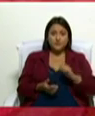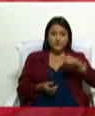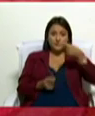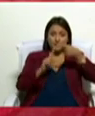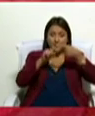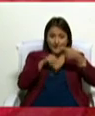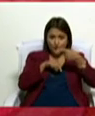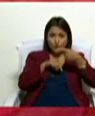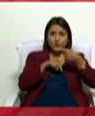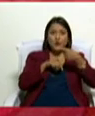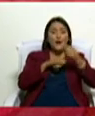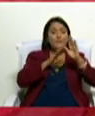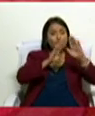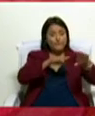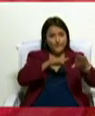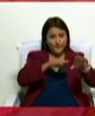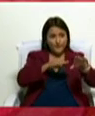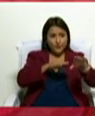acompañar